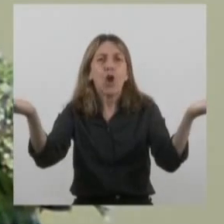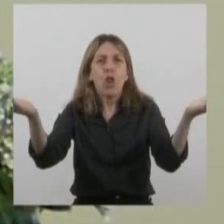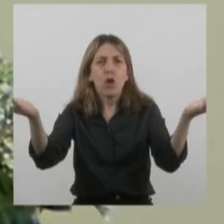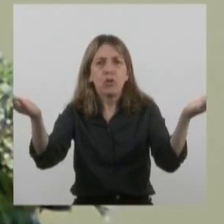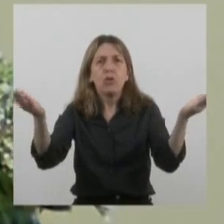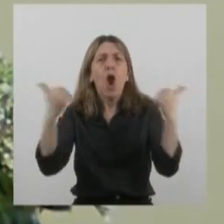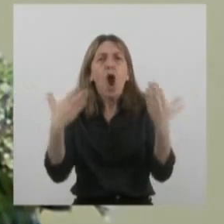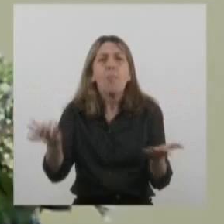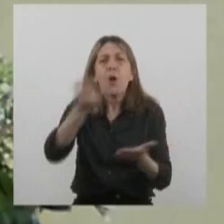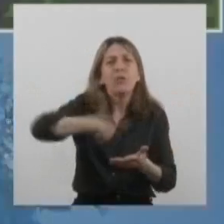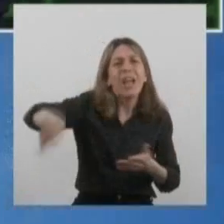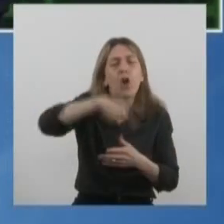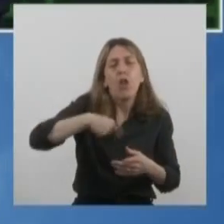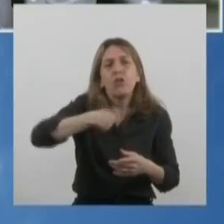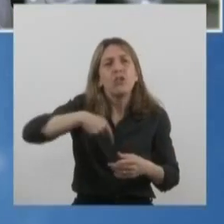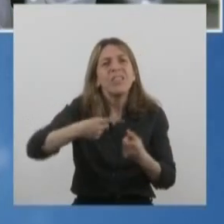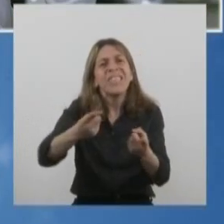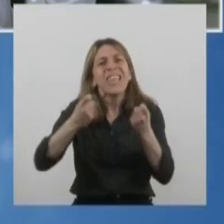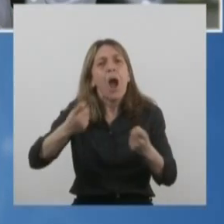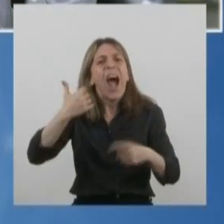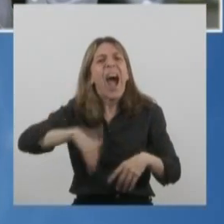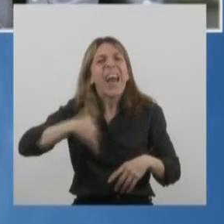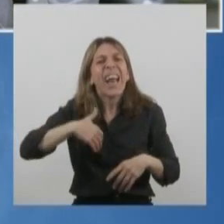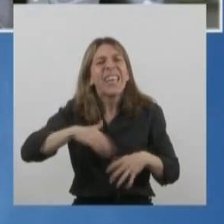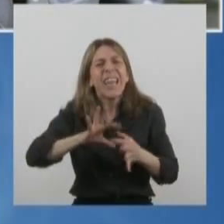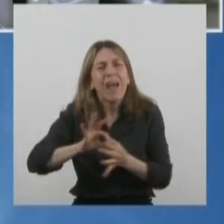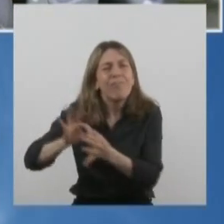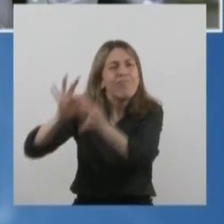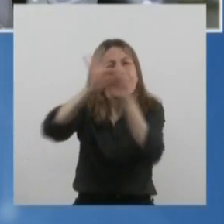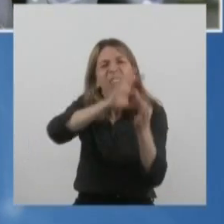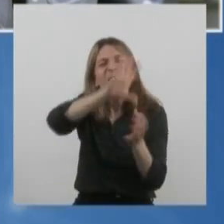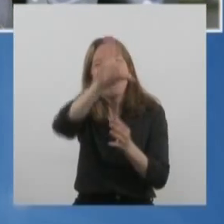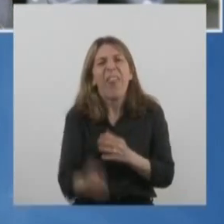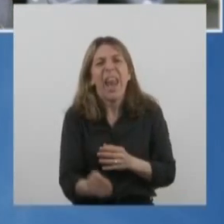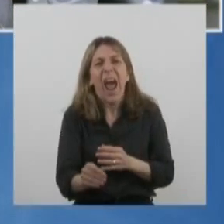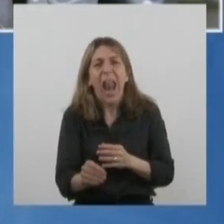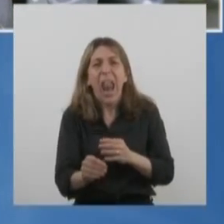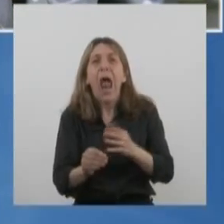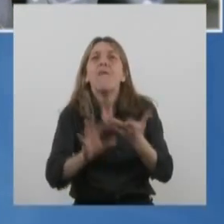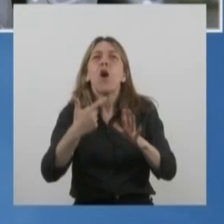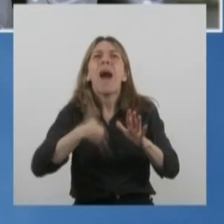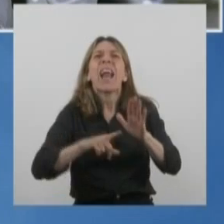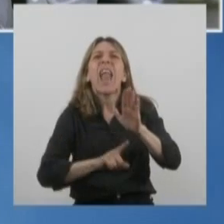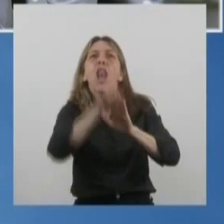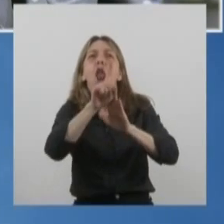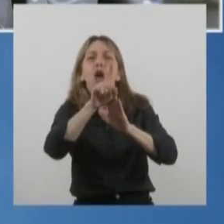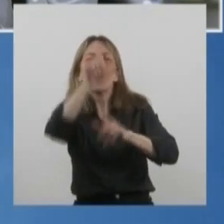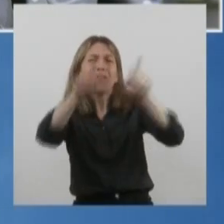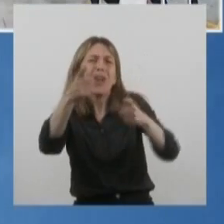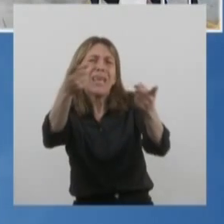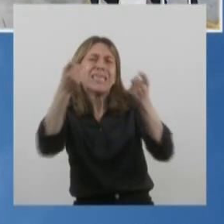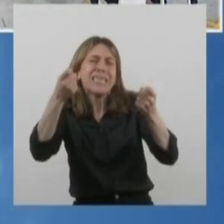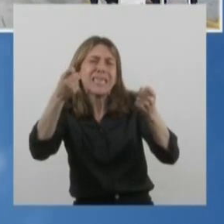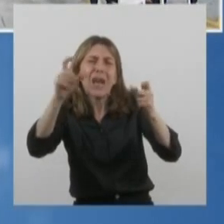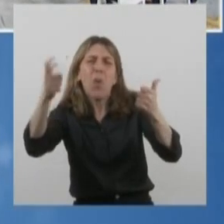le dé oportunidades a todos. Necesitamos construir una Argentina federal, con un norte que no siga mendigando que el